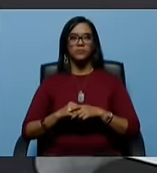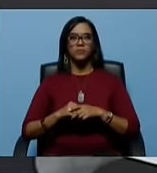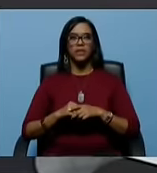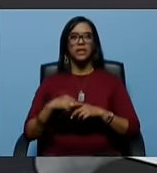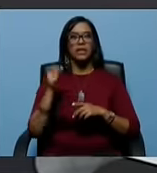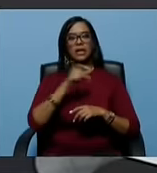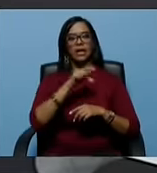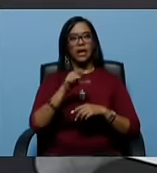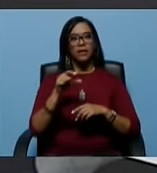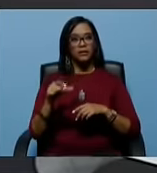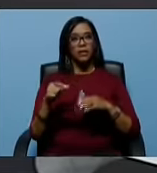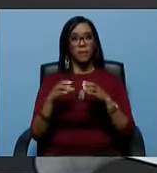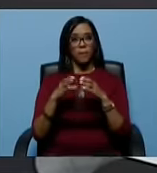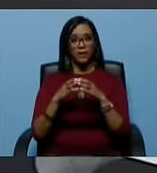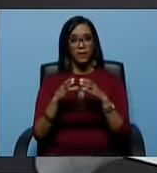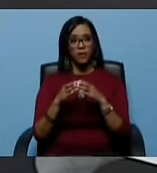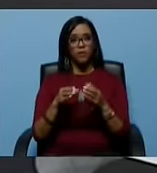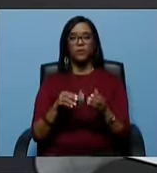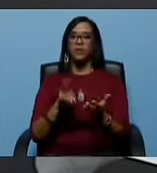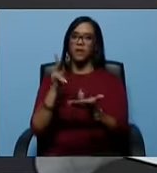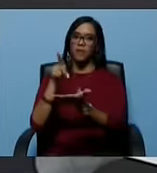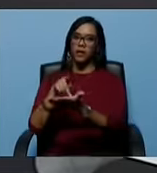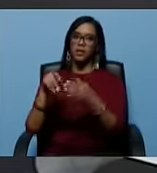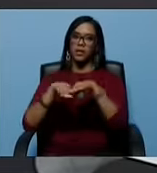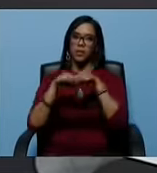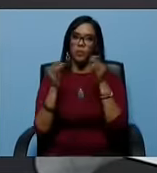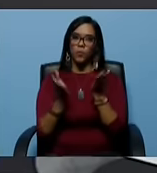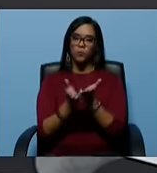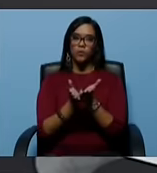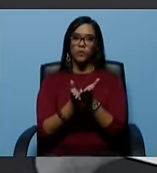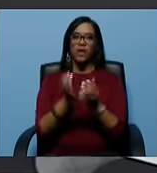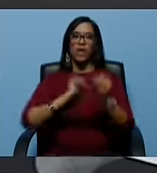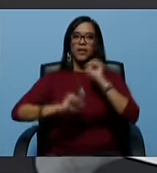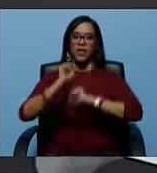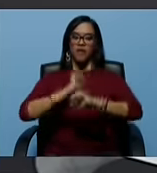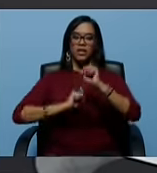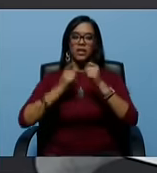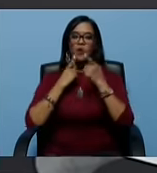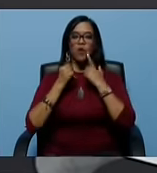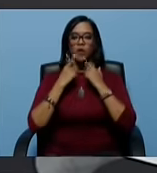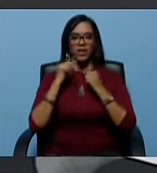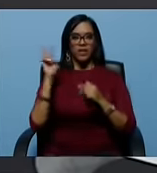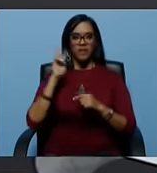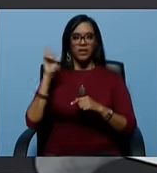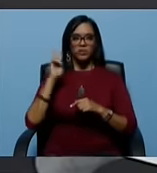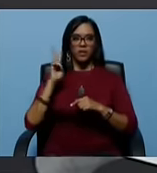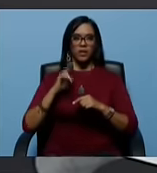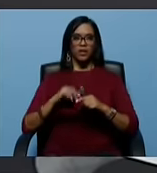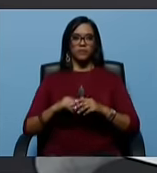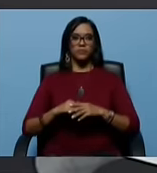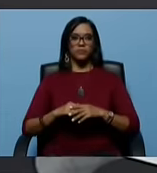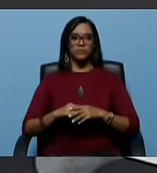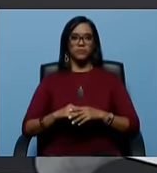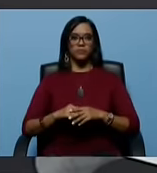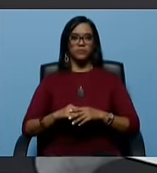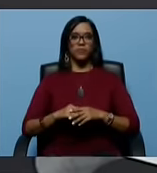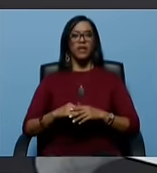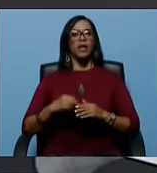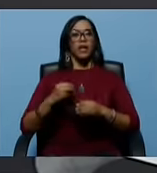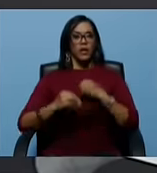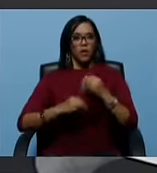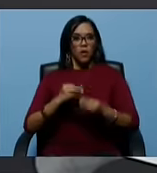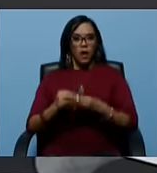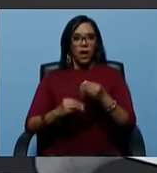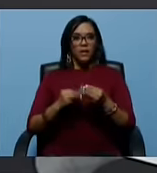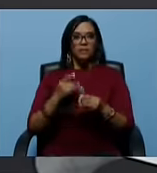Gente, compañeros que van en el mundo, pues, a defender los colores de Venezuela. Y lo hacen